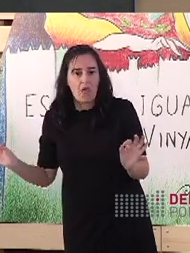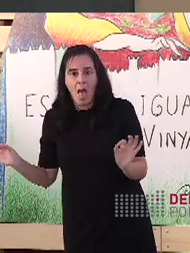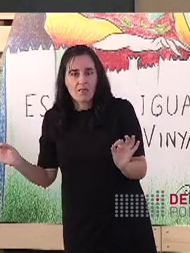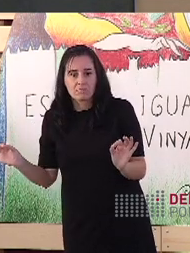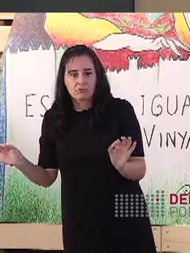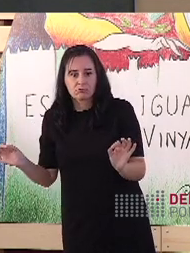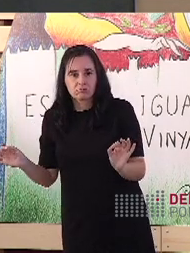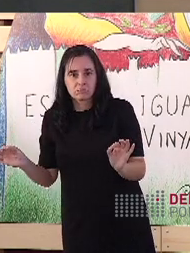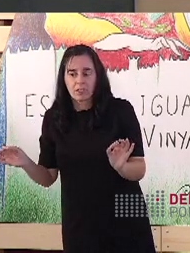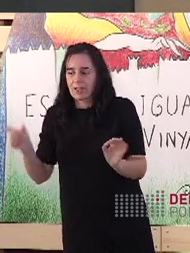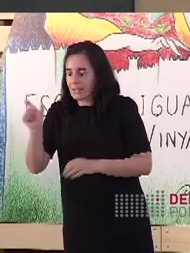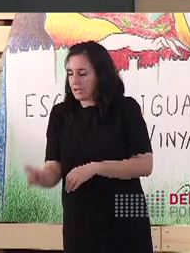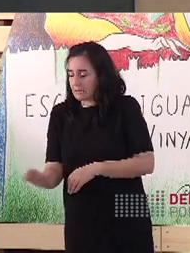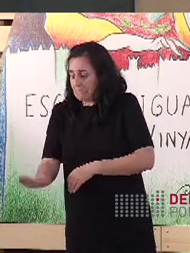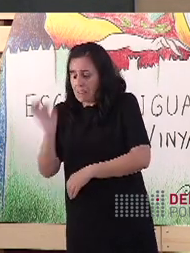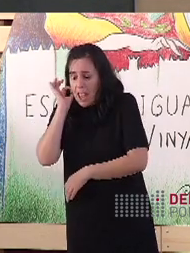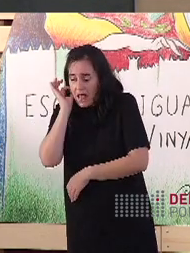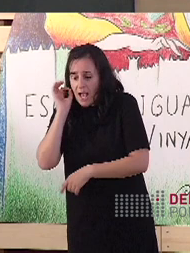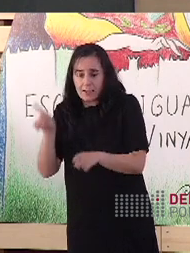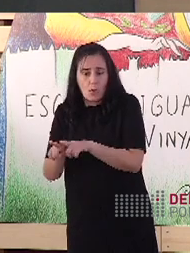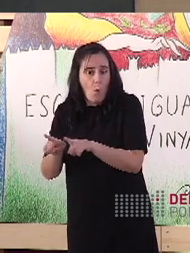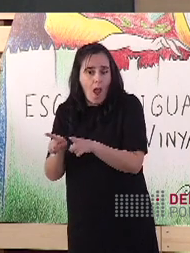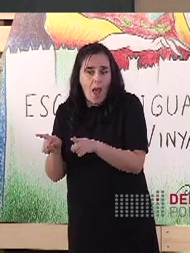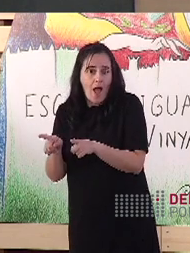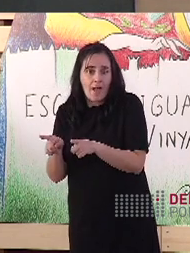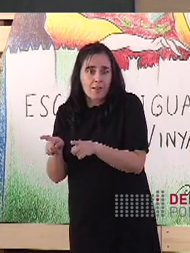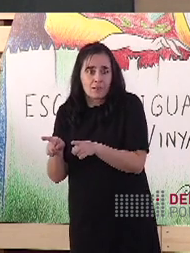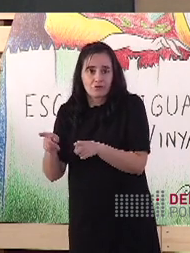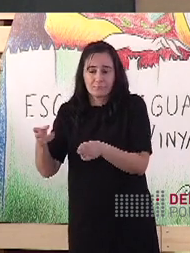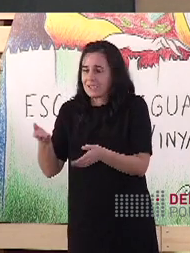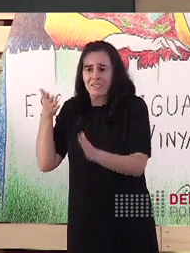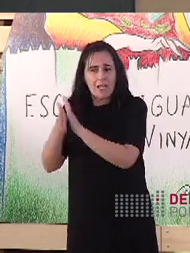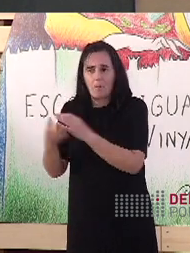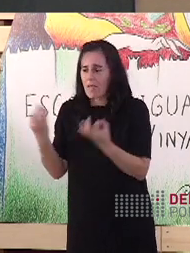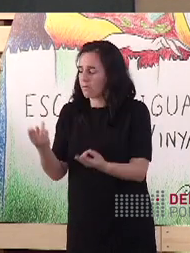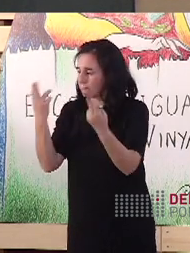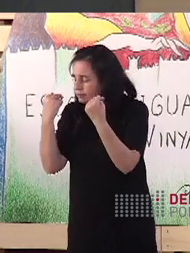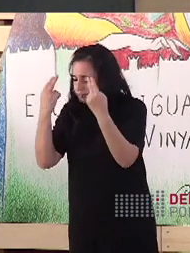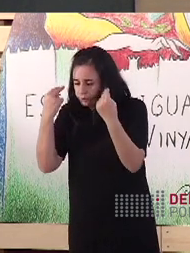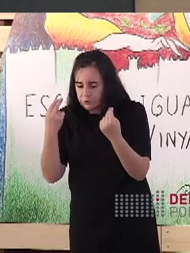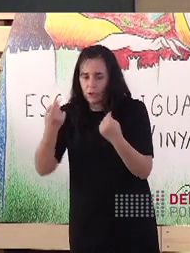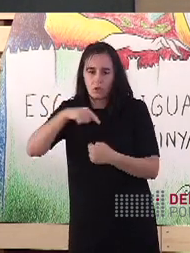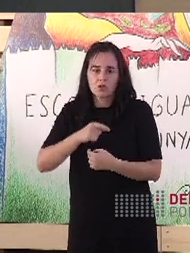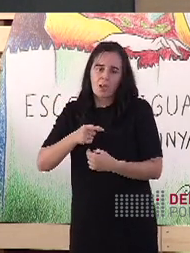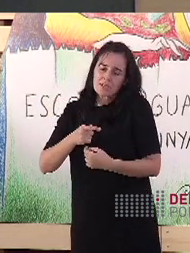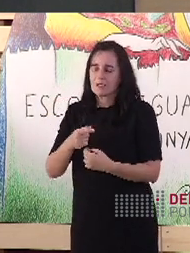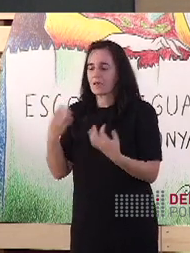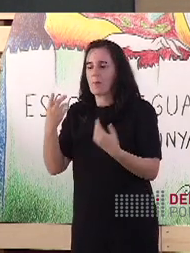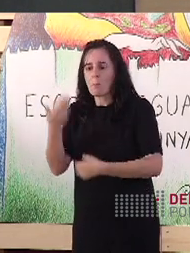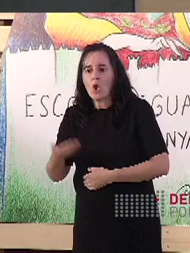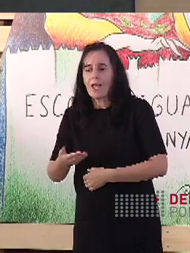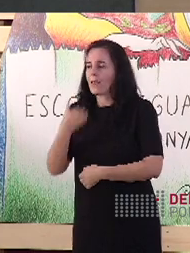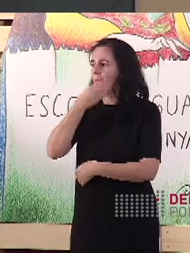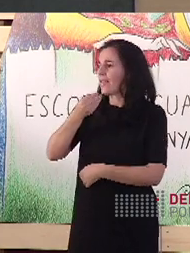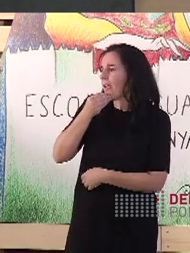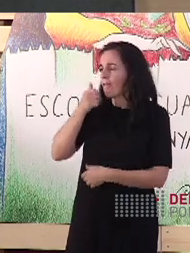a ser el objeto de toda la máquina de subordinación. Nosotras vamos a ser juzgadas por nuestra belleza, por nuestro cuerpo,